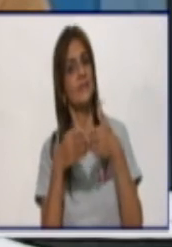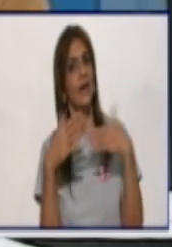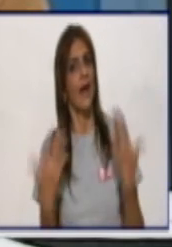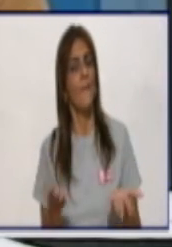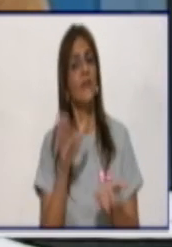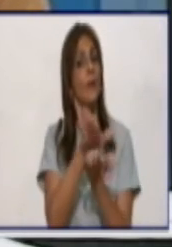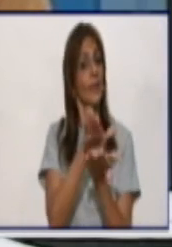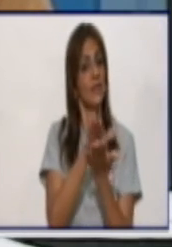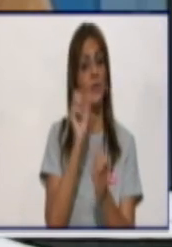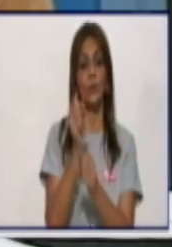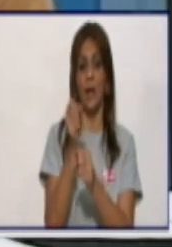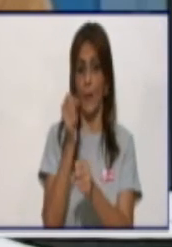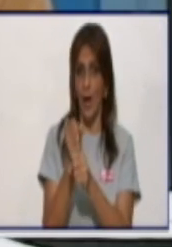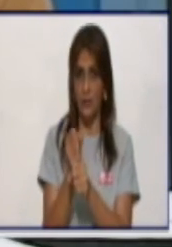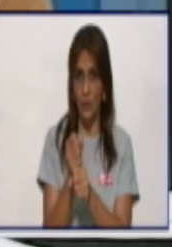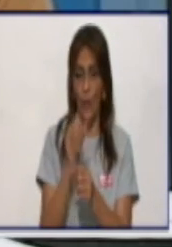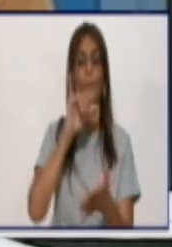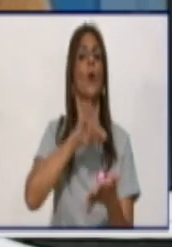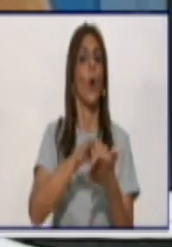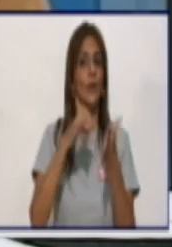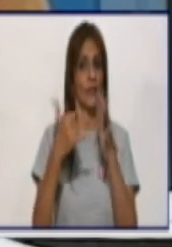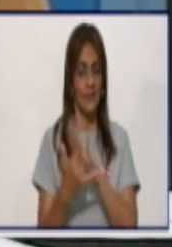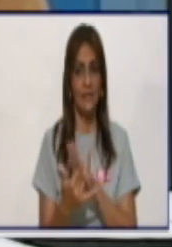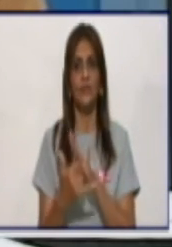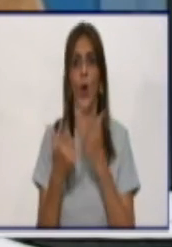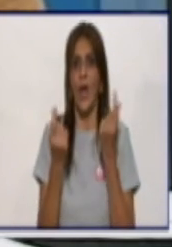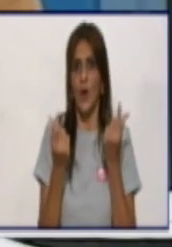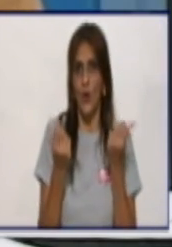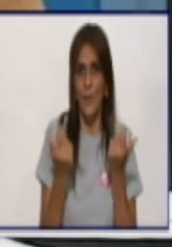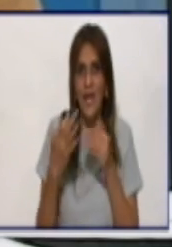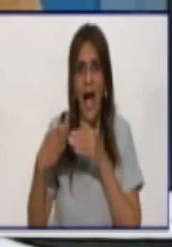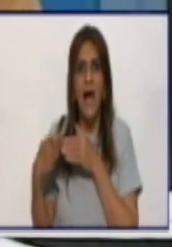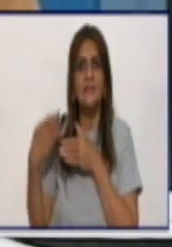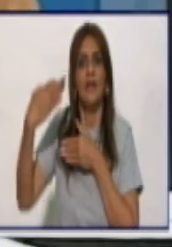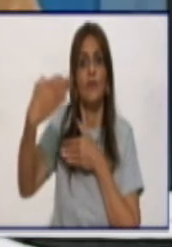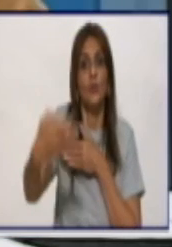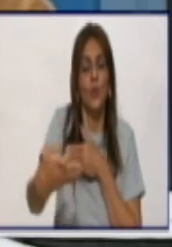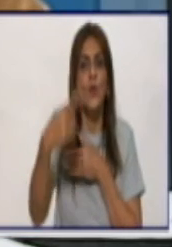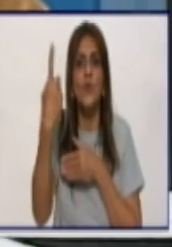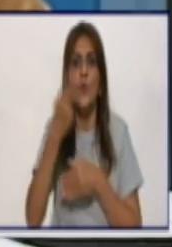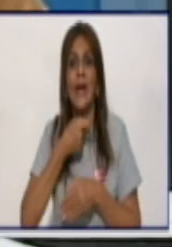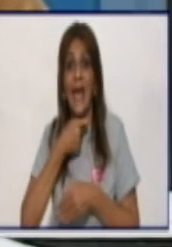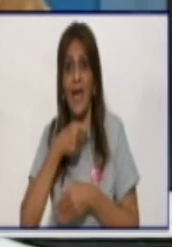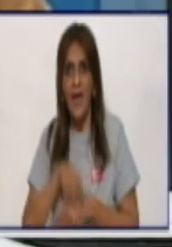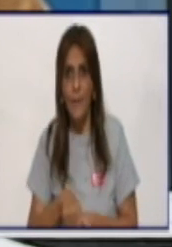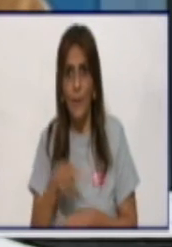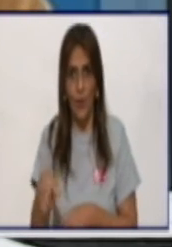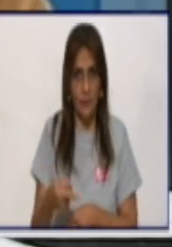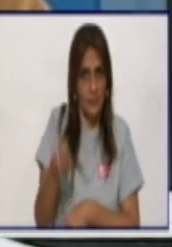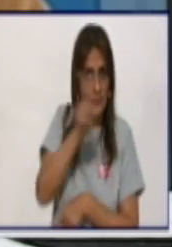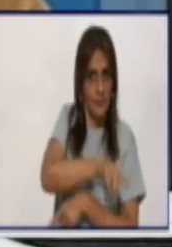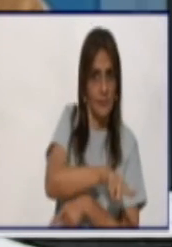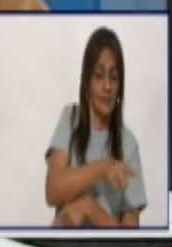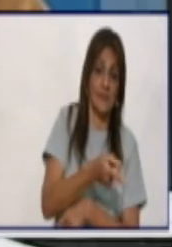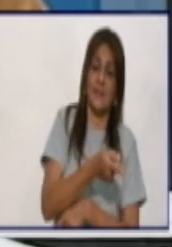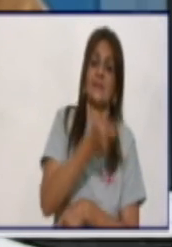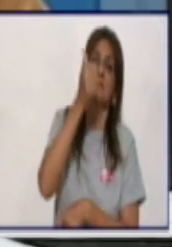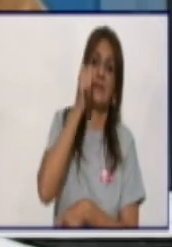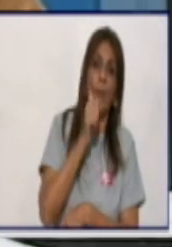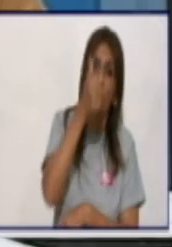trabajando proyectando la economía hacia el futuro y un ejemplo de ello fue este fin de semana el